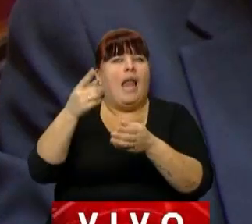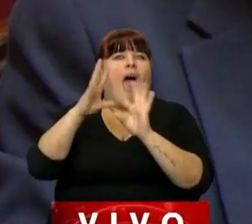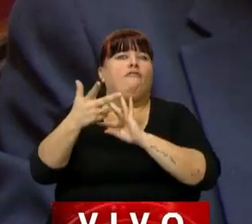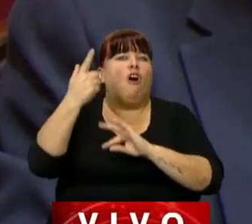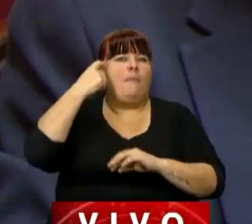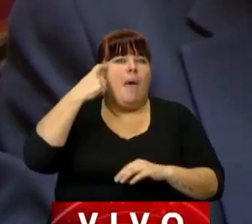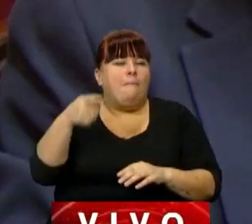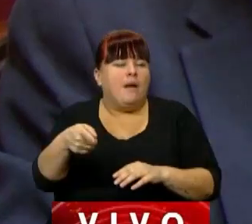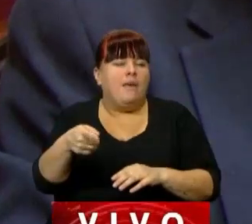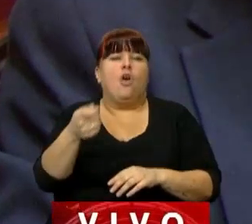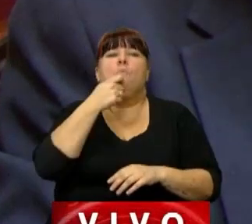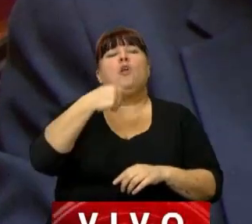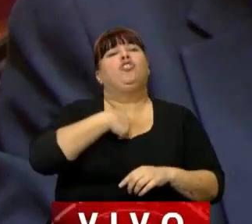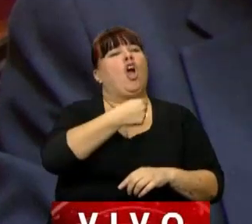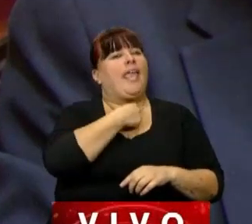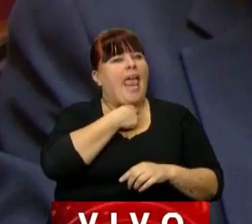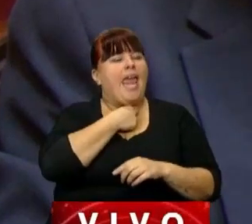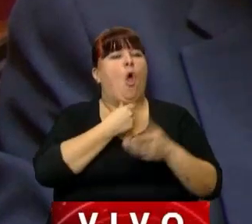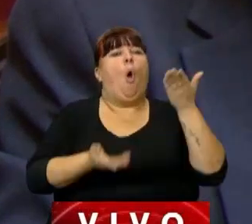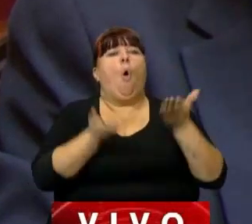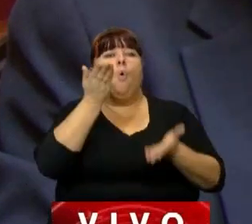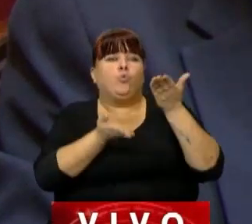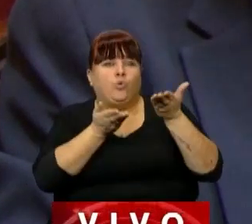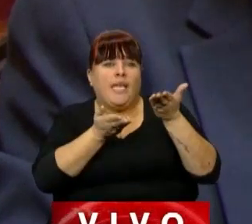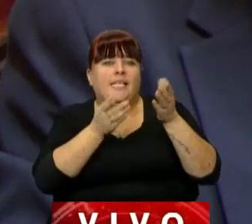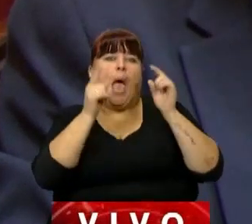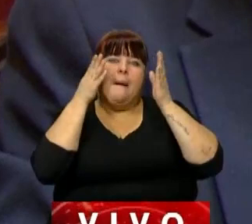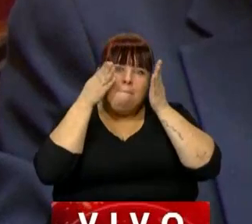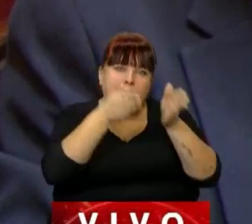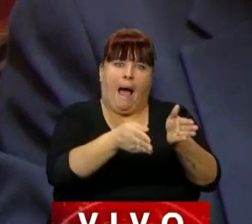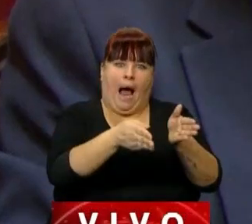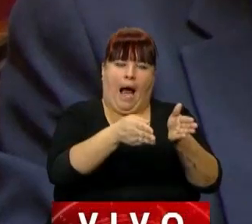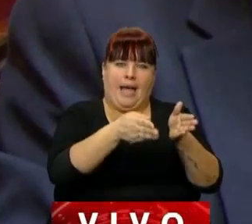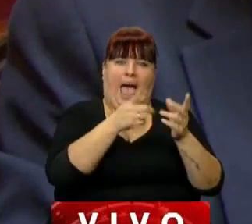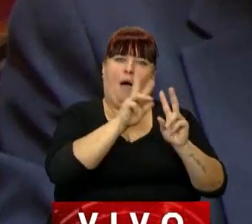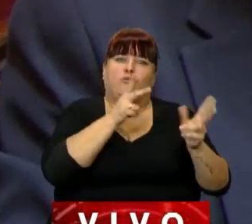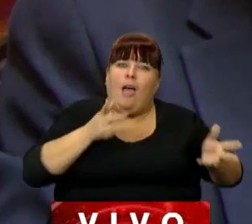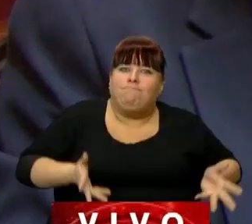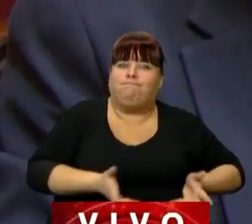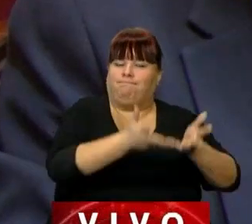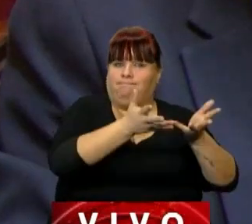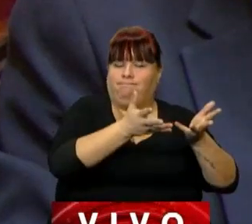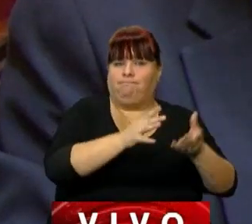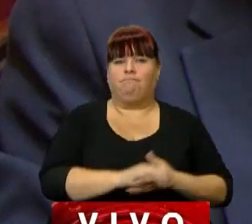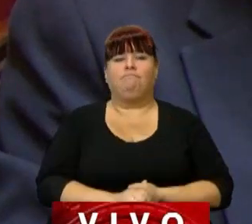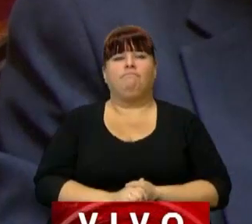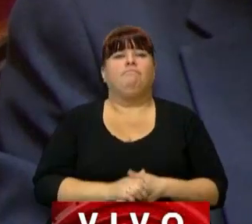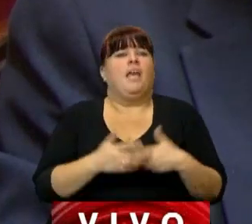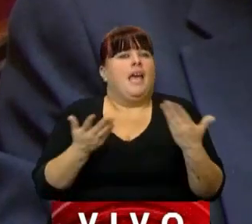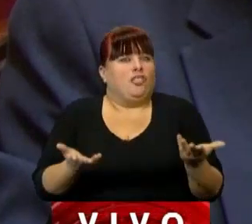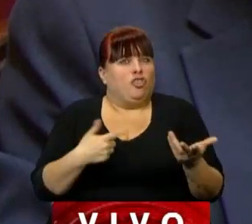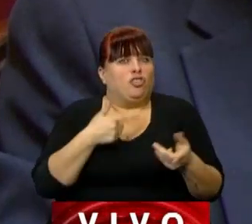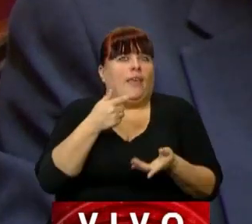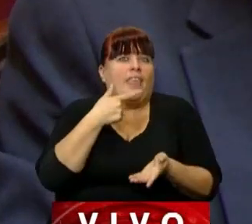conocimiento, cuando yo quiero orientar la justicia a un determinado fortalecimiento, entonces